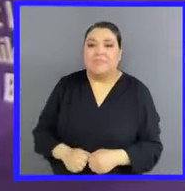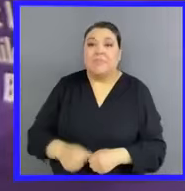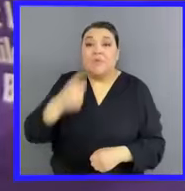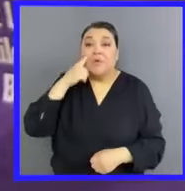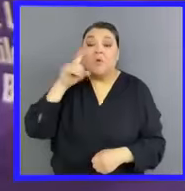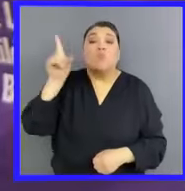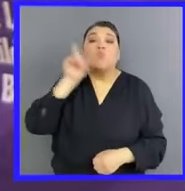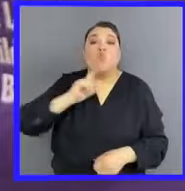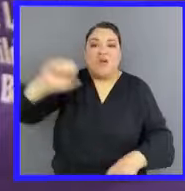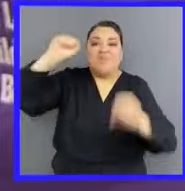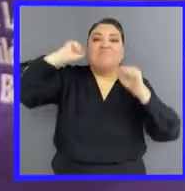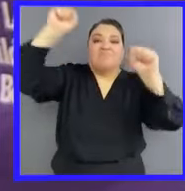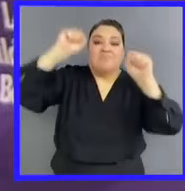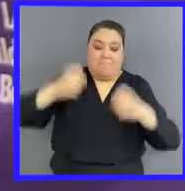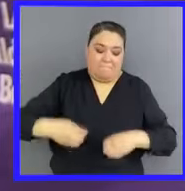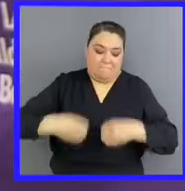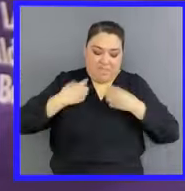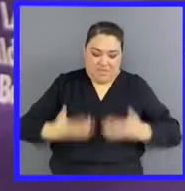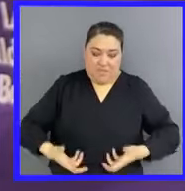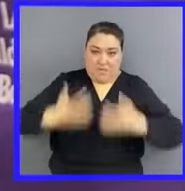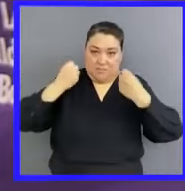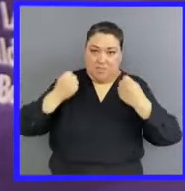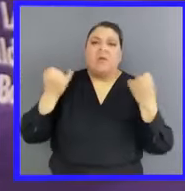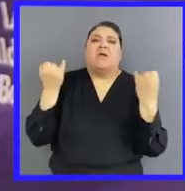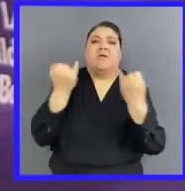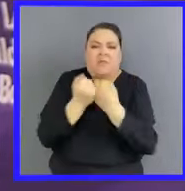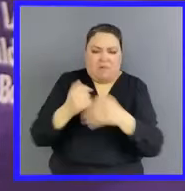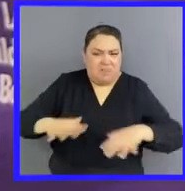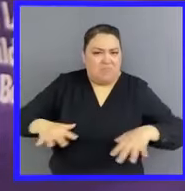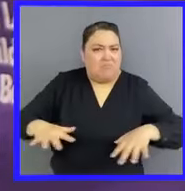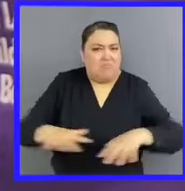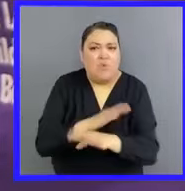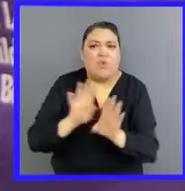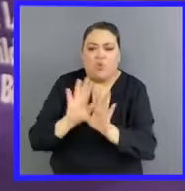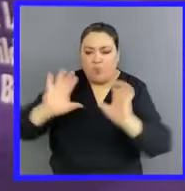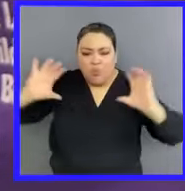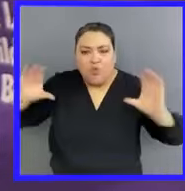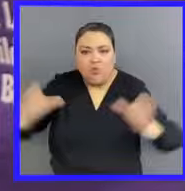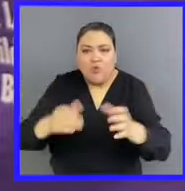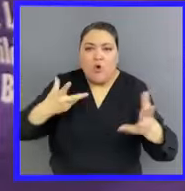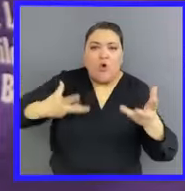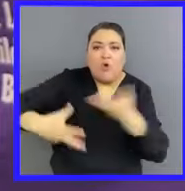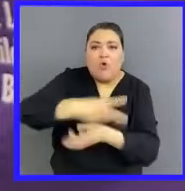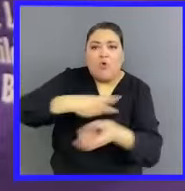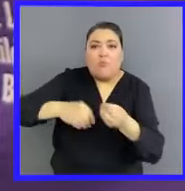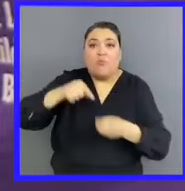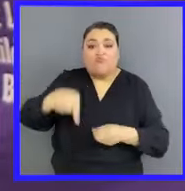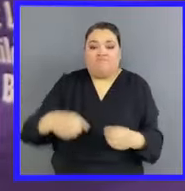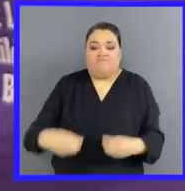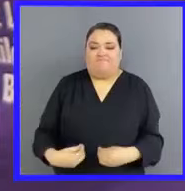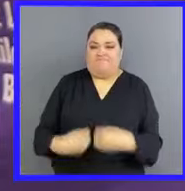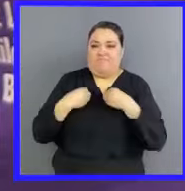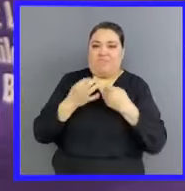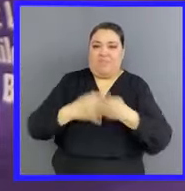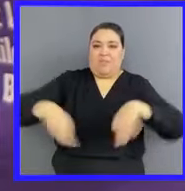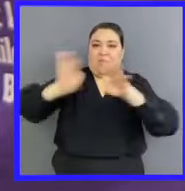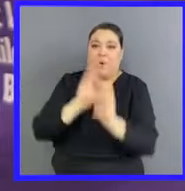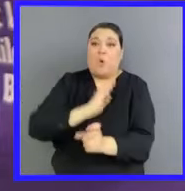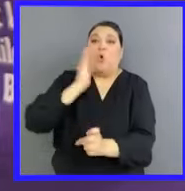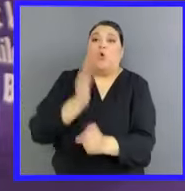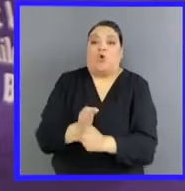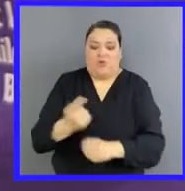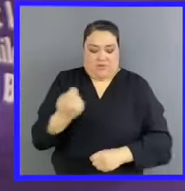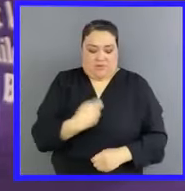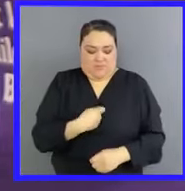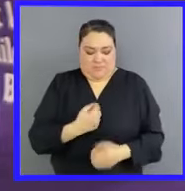nuestra vida, pero también revolucionarnos en una manera colectiva, de que nuestra voz es importante porque quien somos es importante.